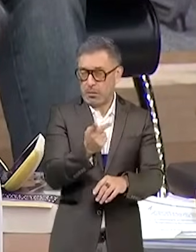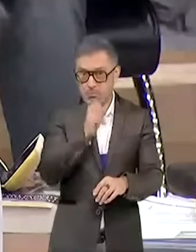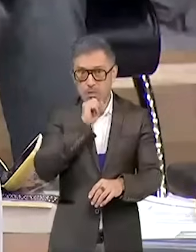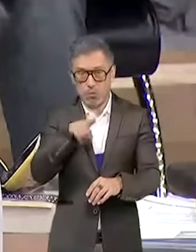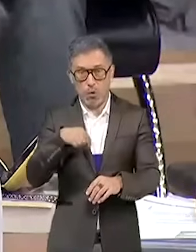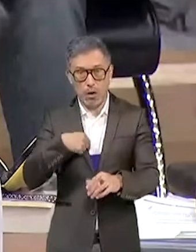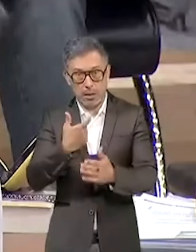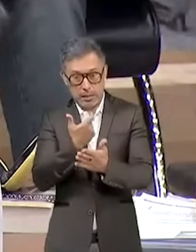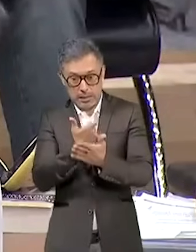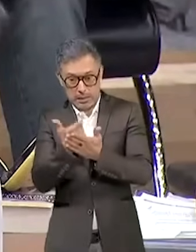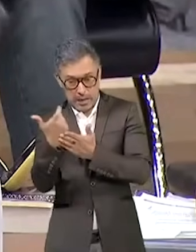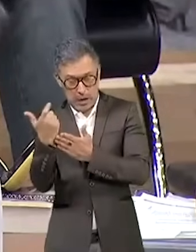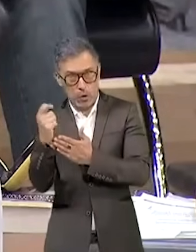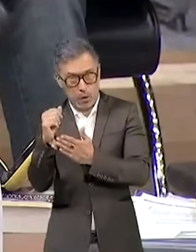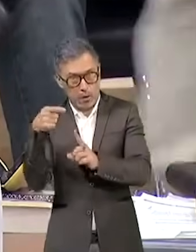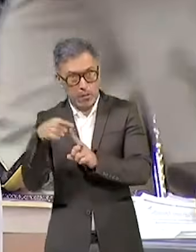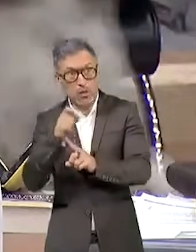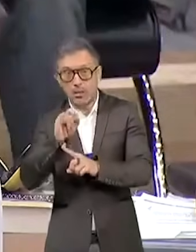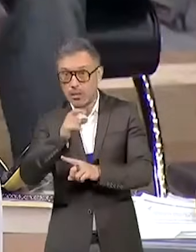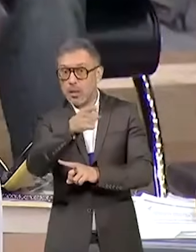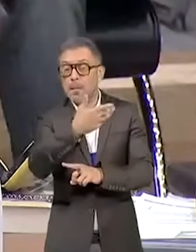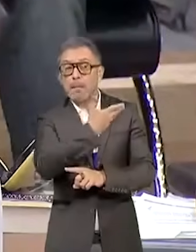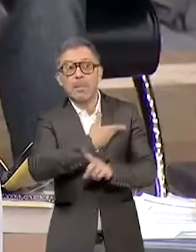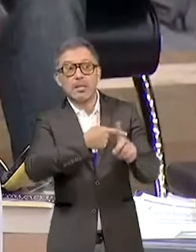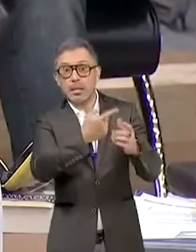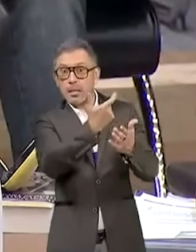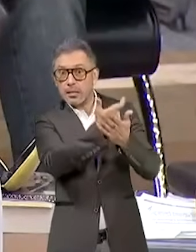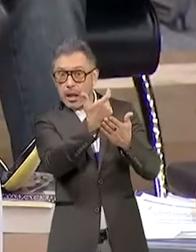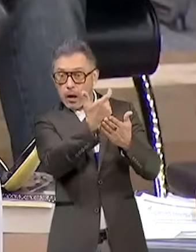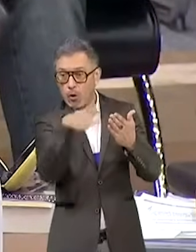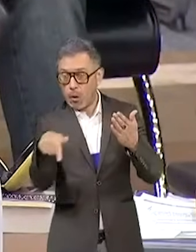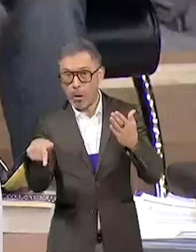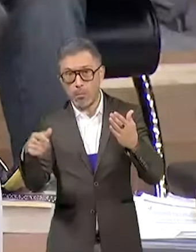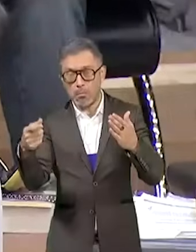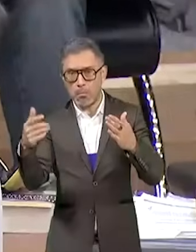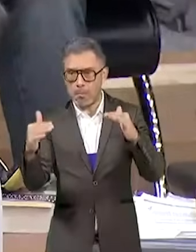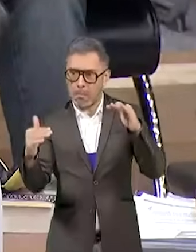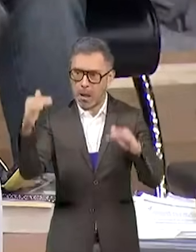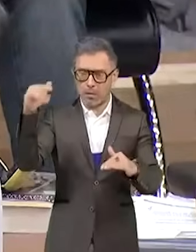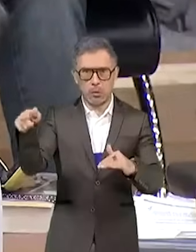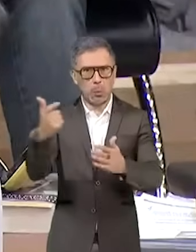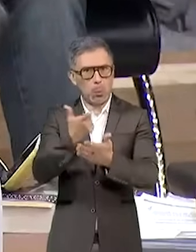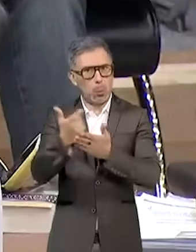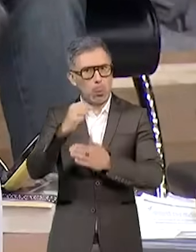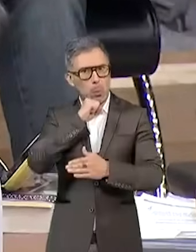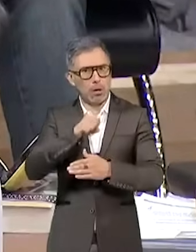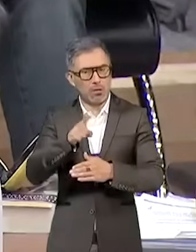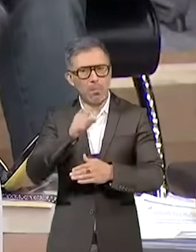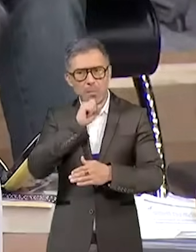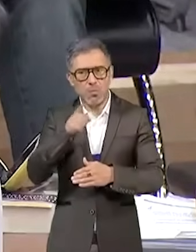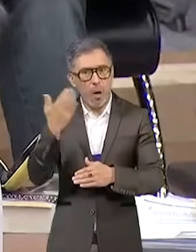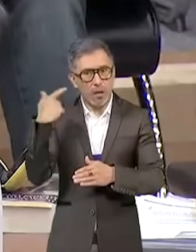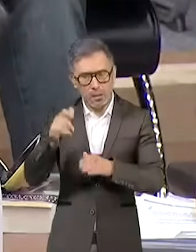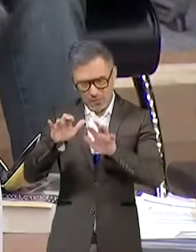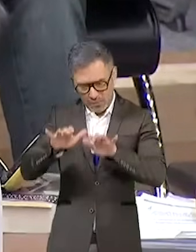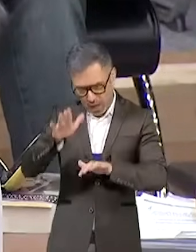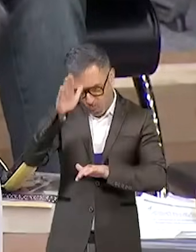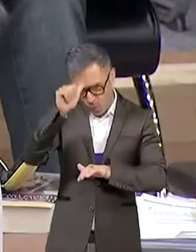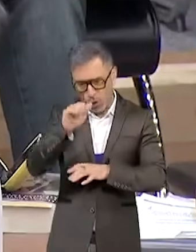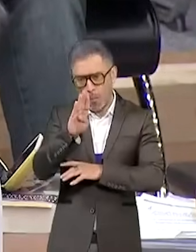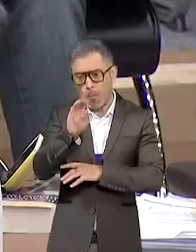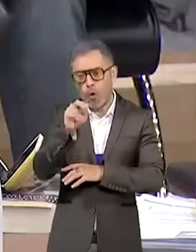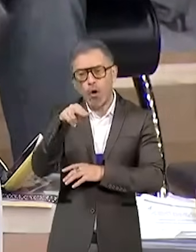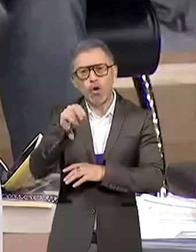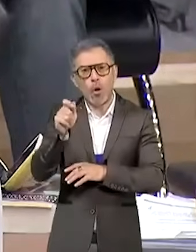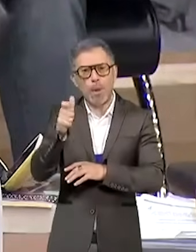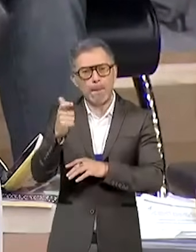que sí ganan más que el presidente. Es más, hay un acuerdo donde se dieron un bono adicional para este año por carga